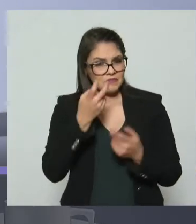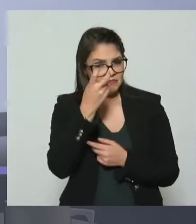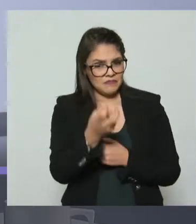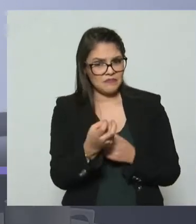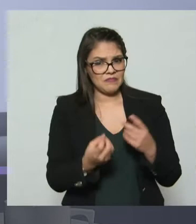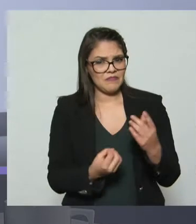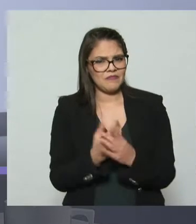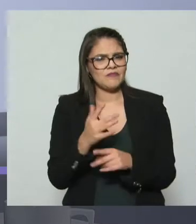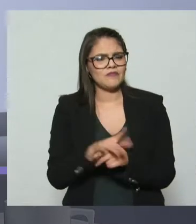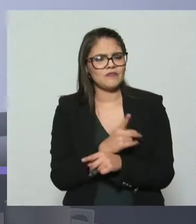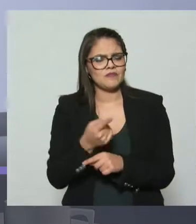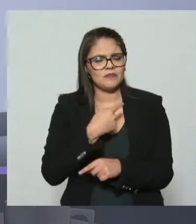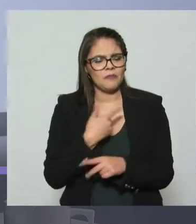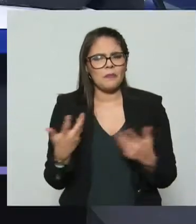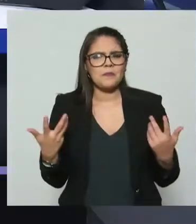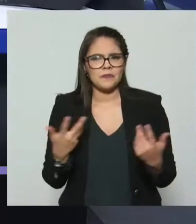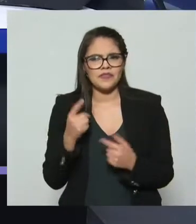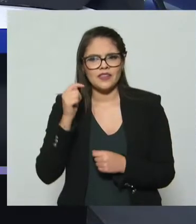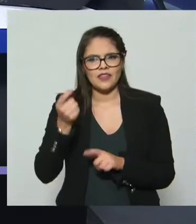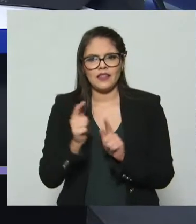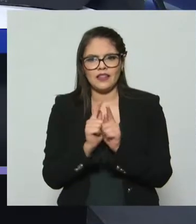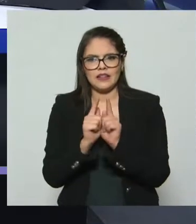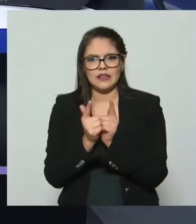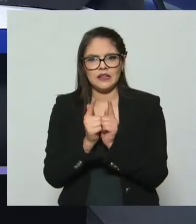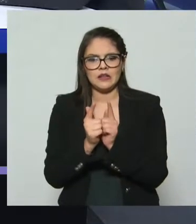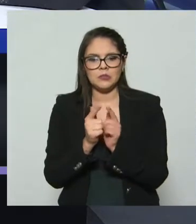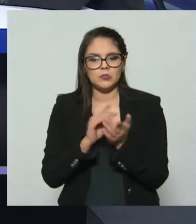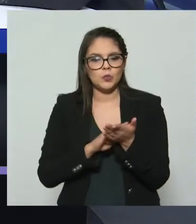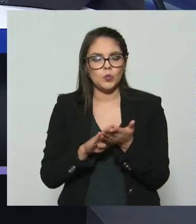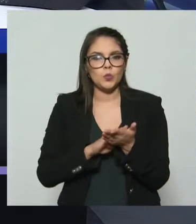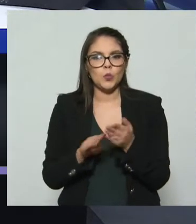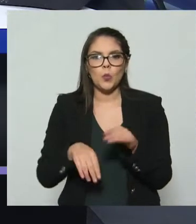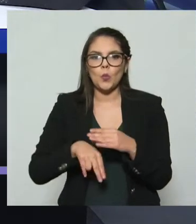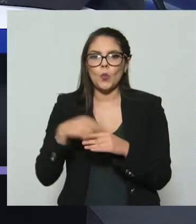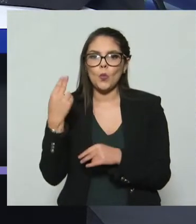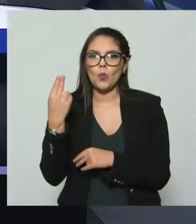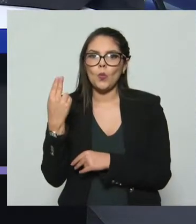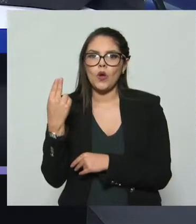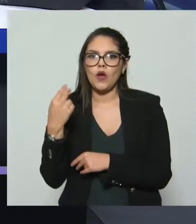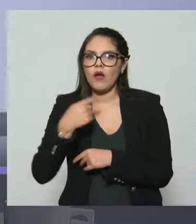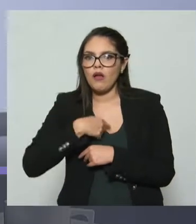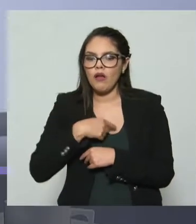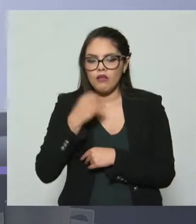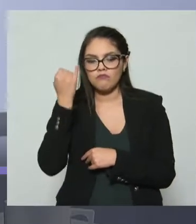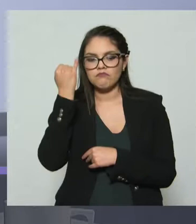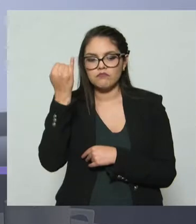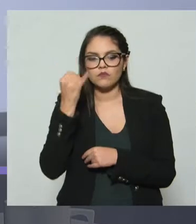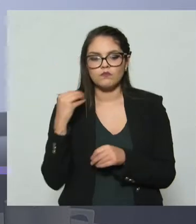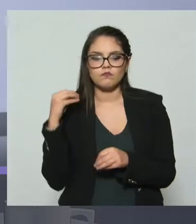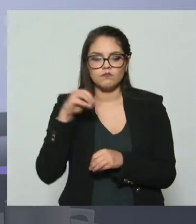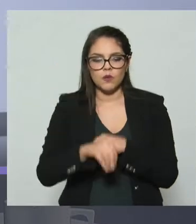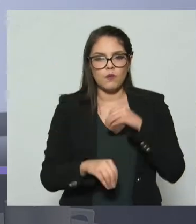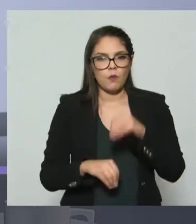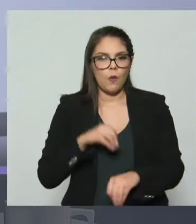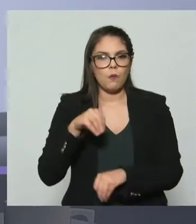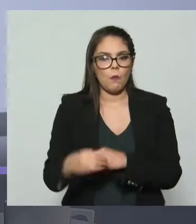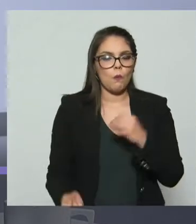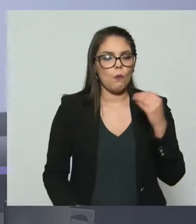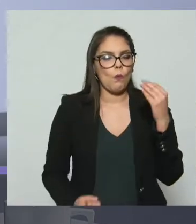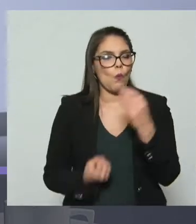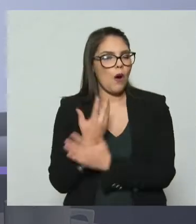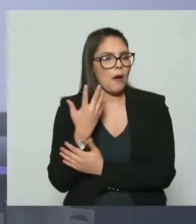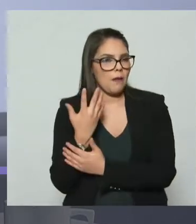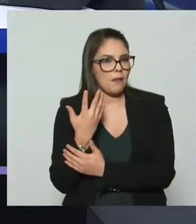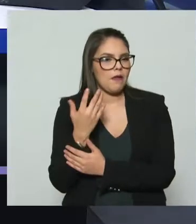estamos escribiendo sobre un libro en blanco, es decir, estamos generando nuevas condiciones para la ciudad en términos